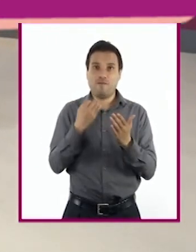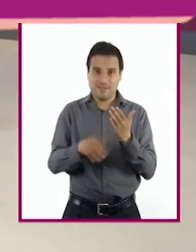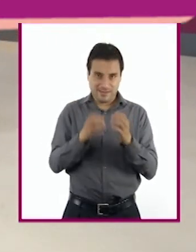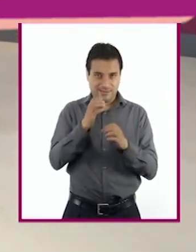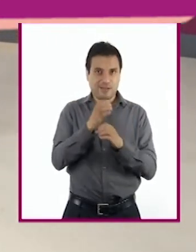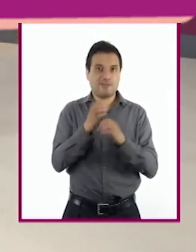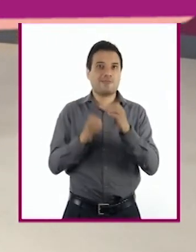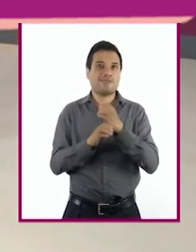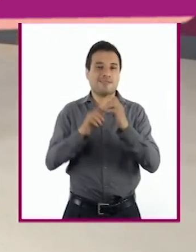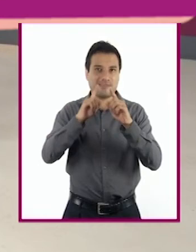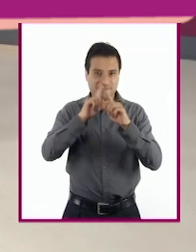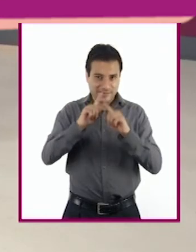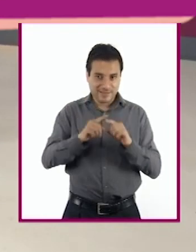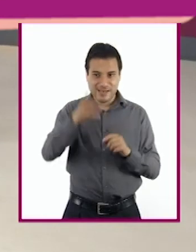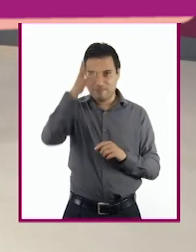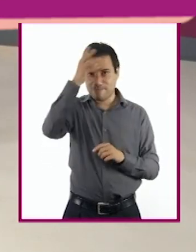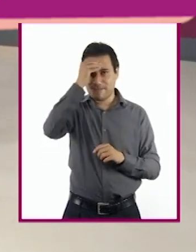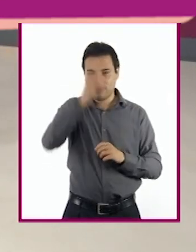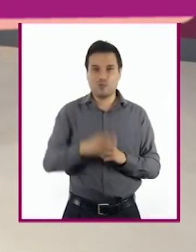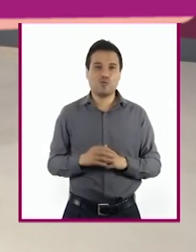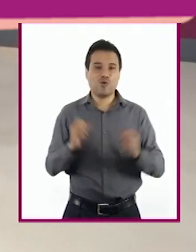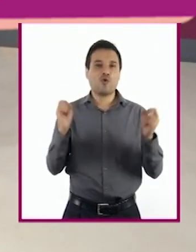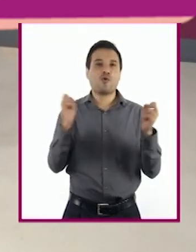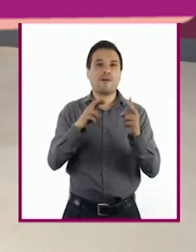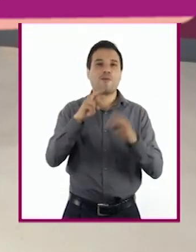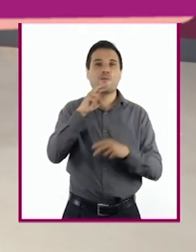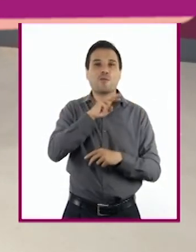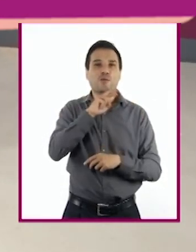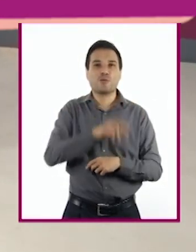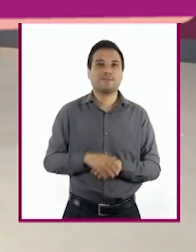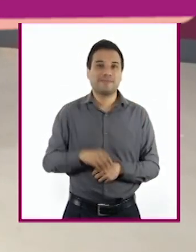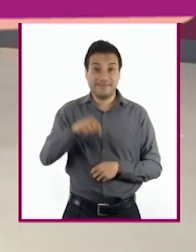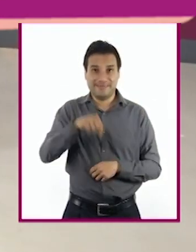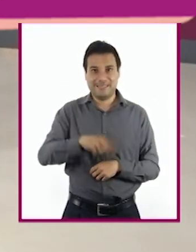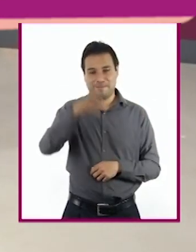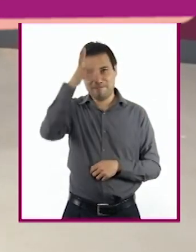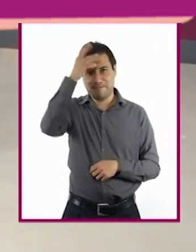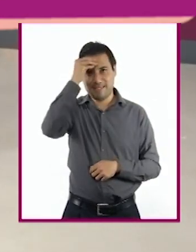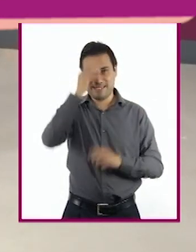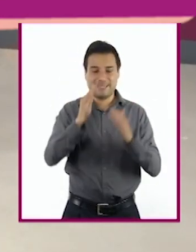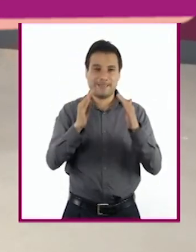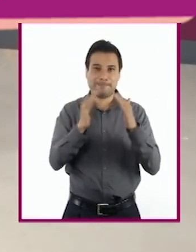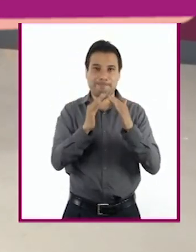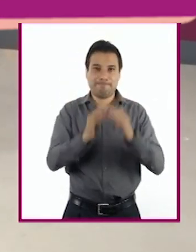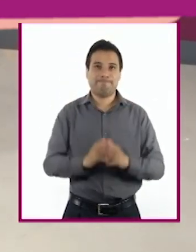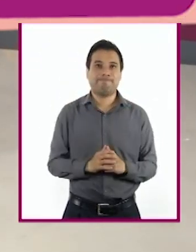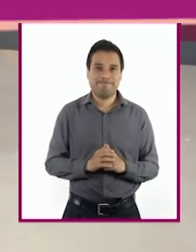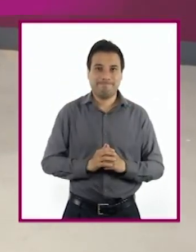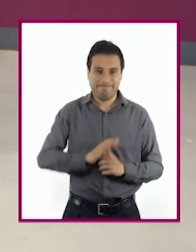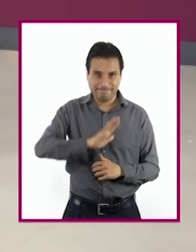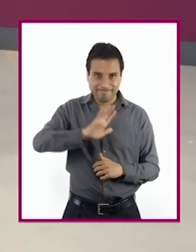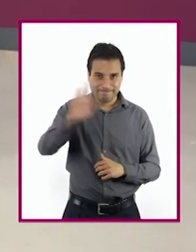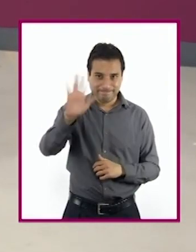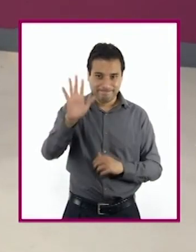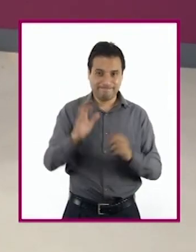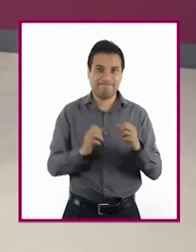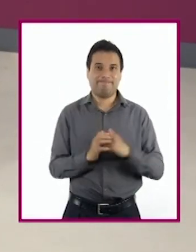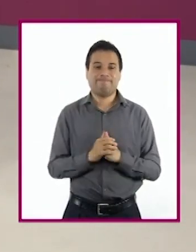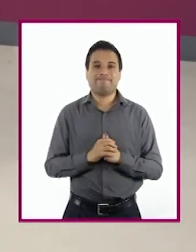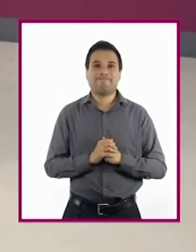por explorar y descubrir. Así que nos vemos pronto aquí en Aprende en Casa. Hasta la